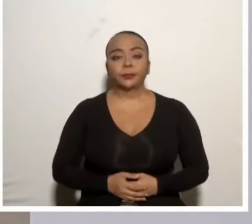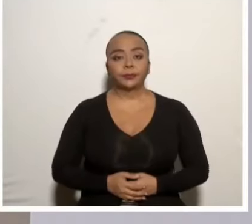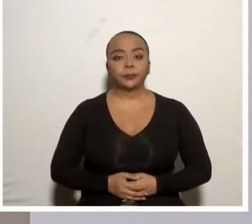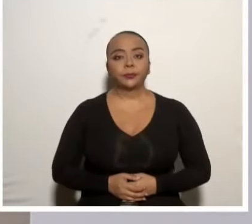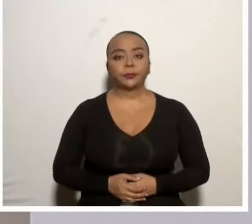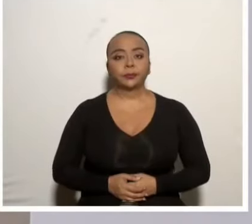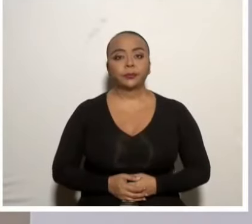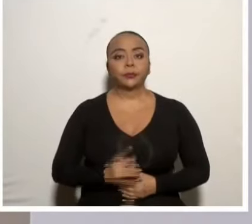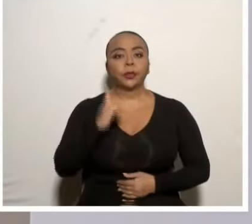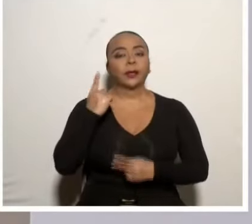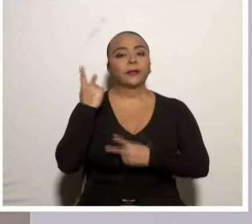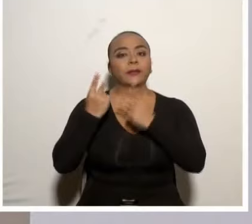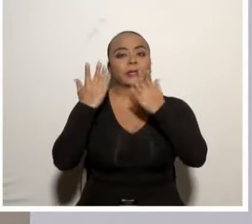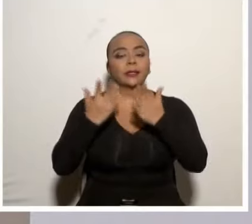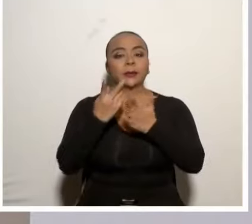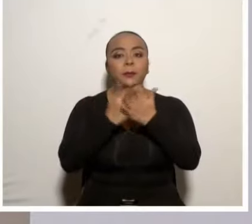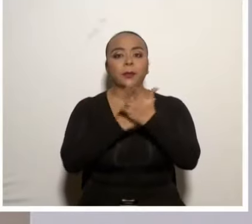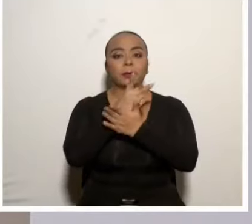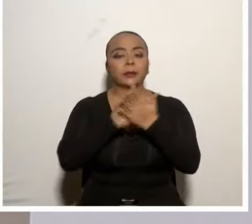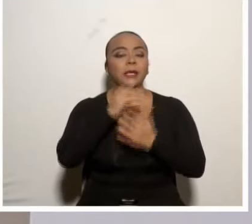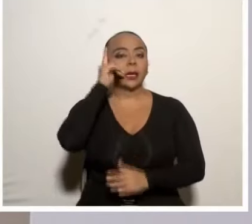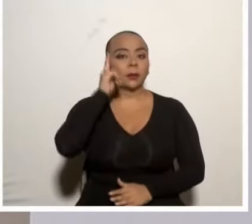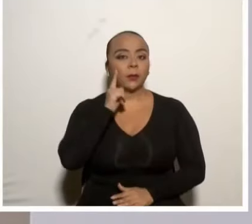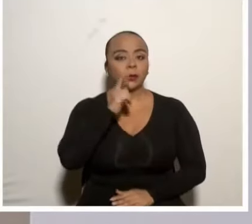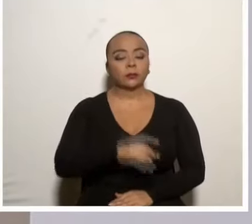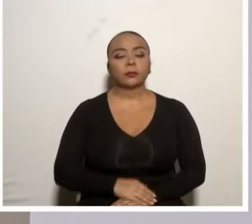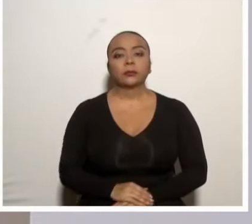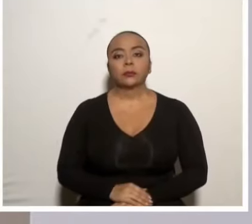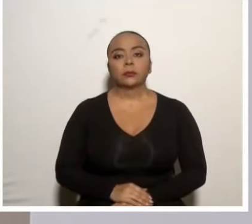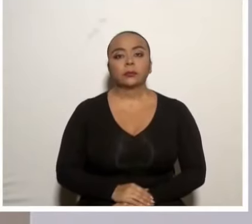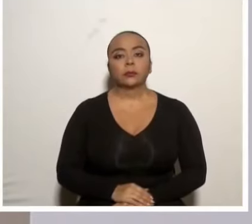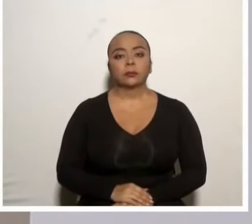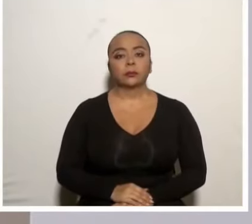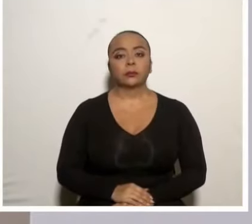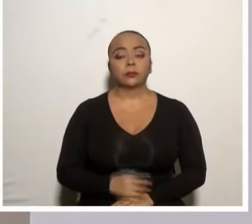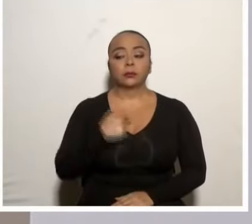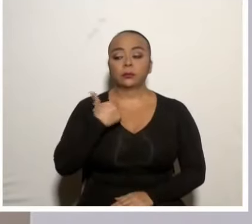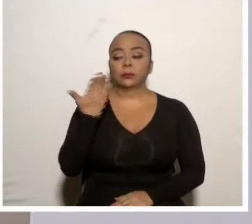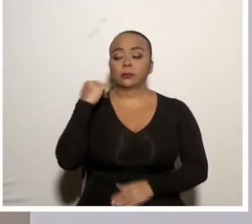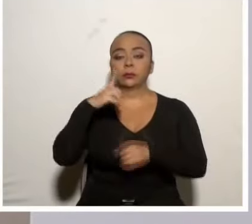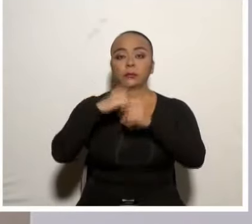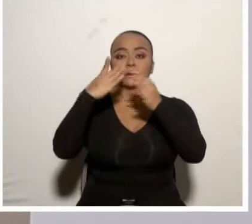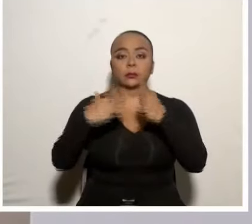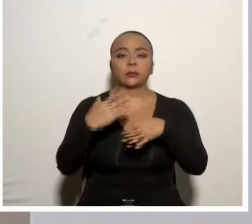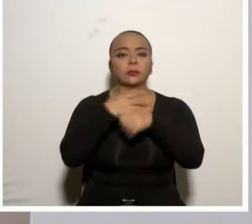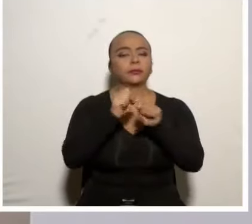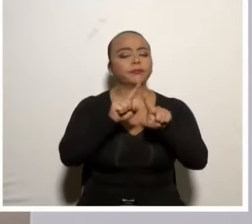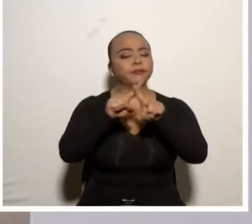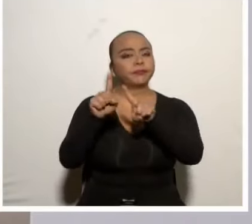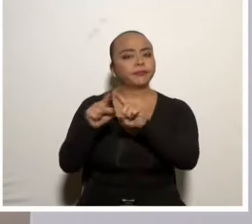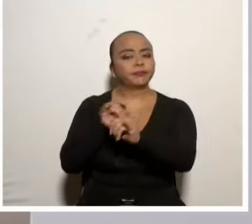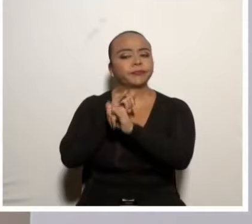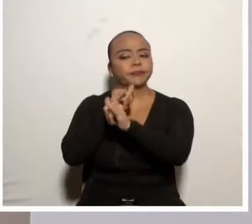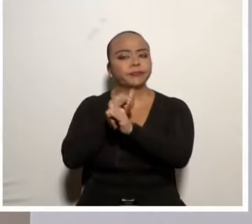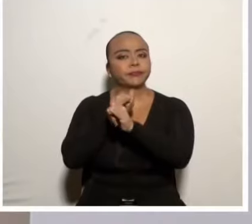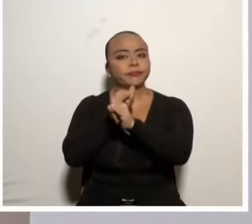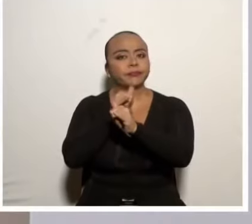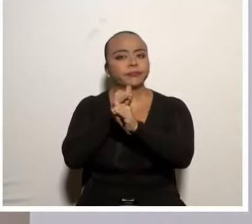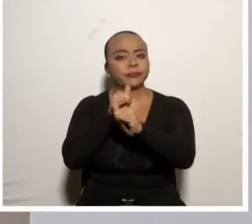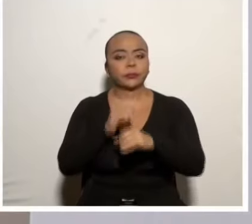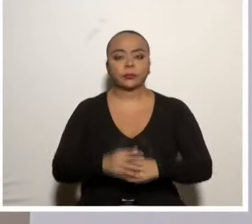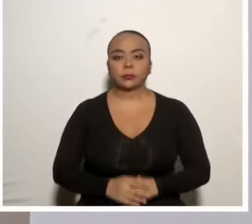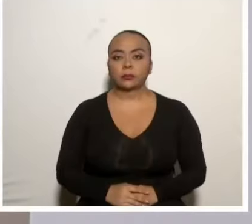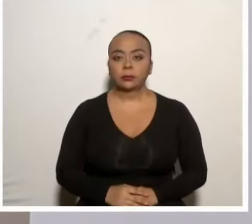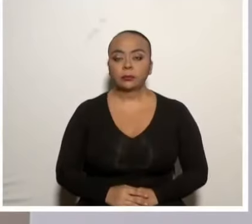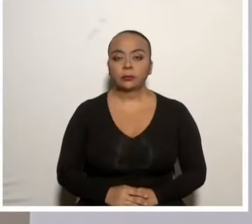siendo una vecina de la provincia de Limón, y la cual cuando fui diputada hice varias denuncias que